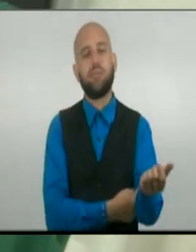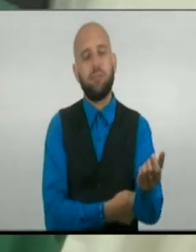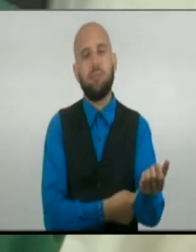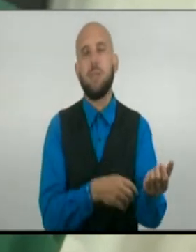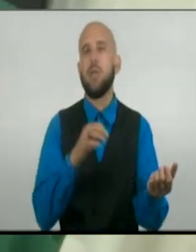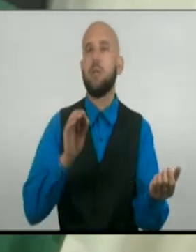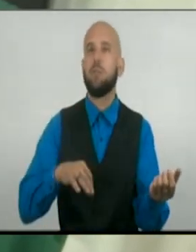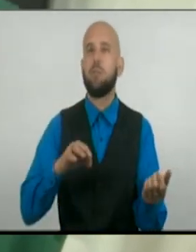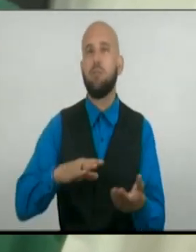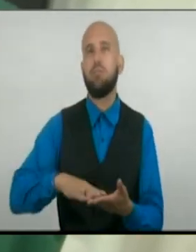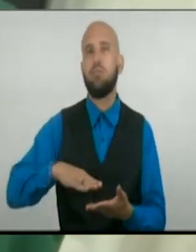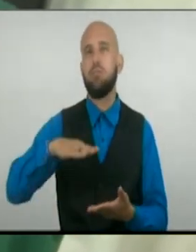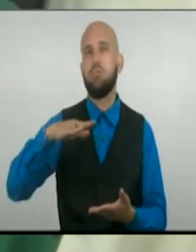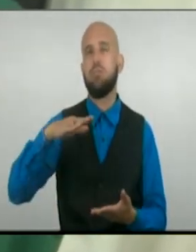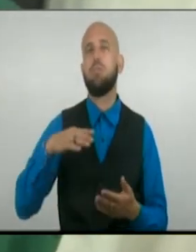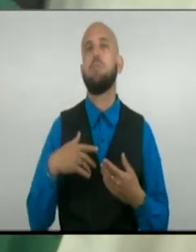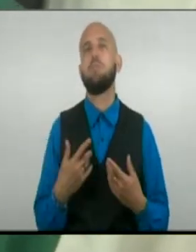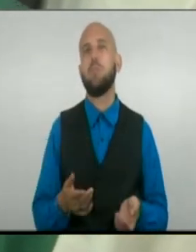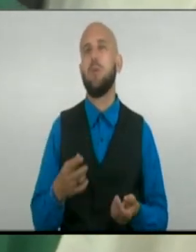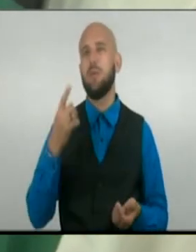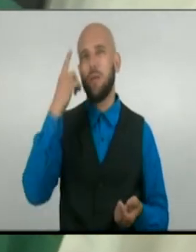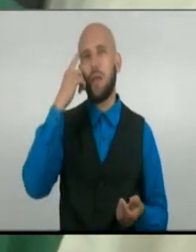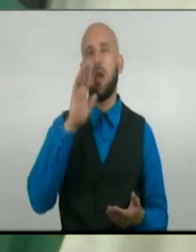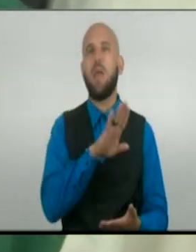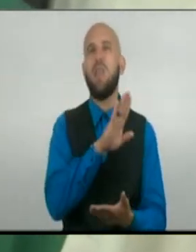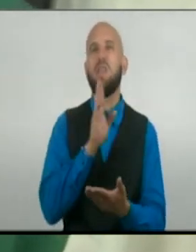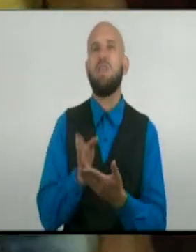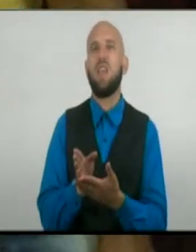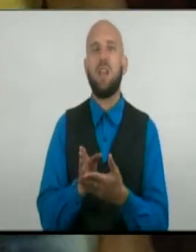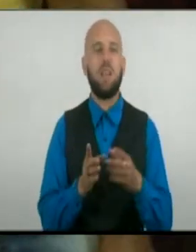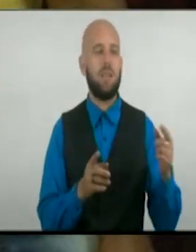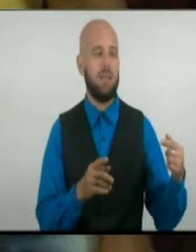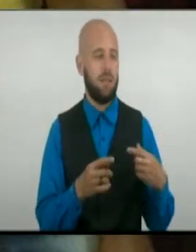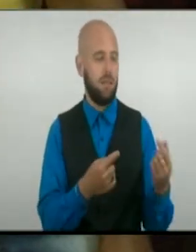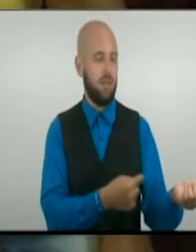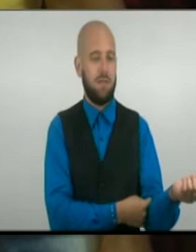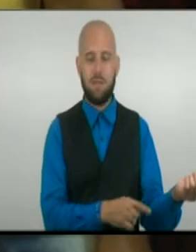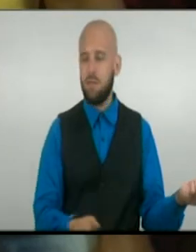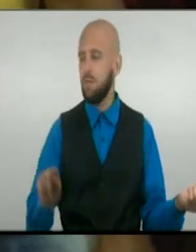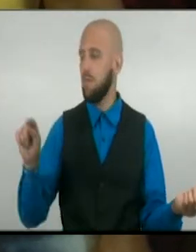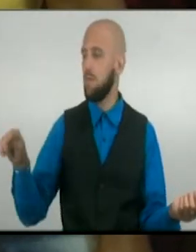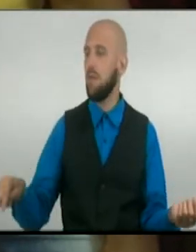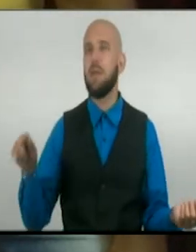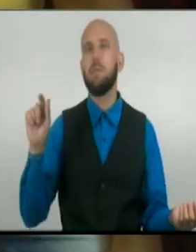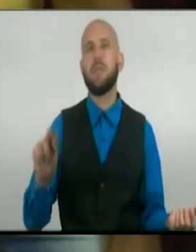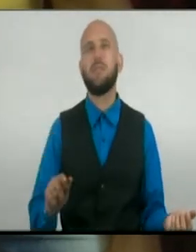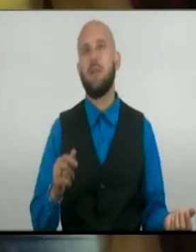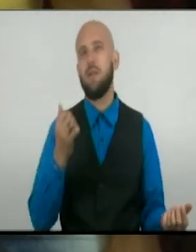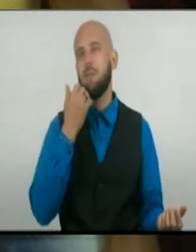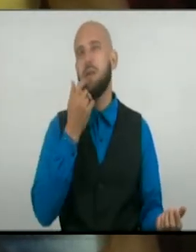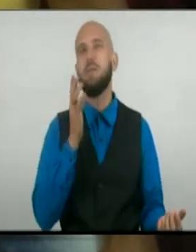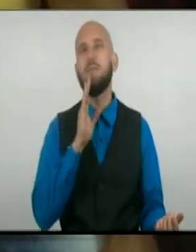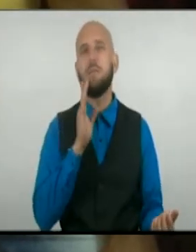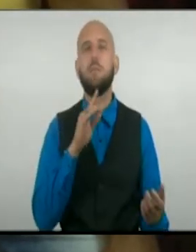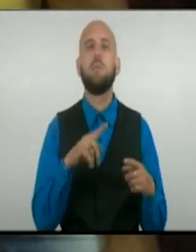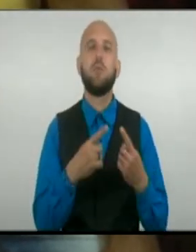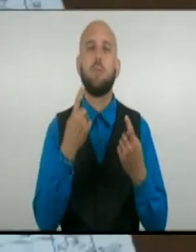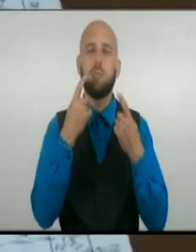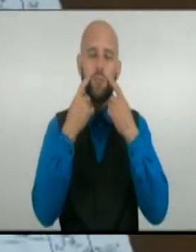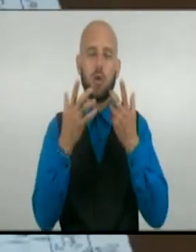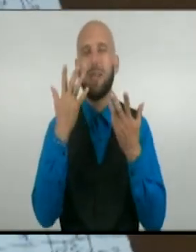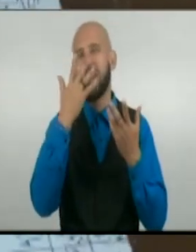infecciones a través de una transfusión en todos los componentes sanguíneos obtenidos se efectúan análisis